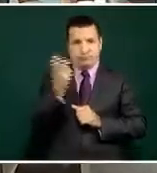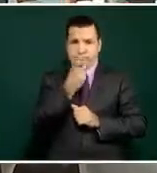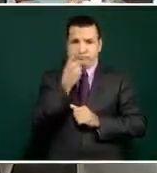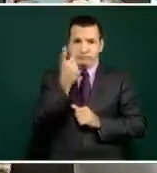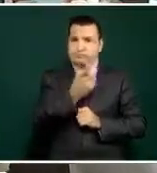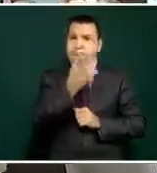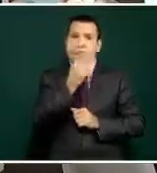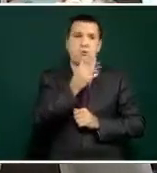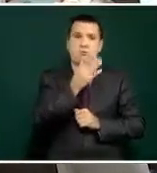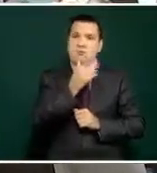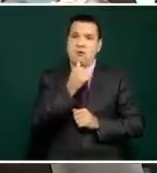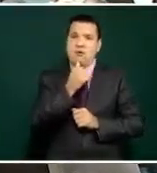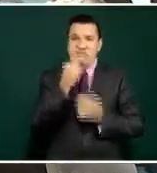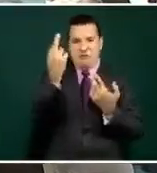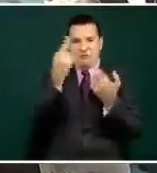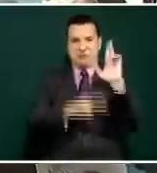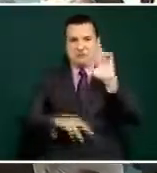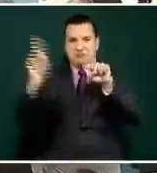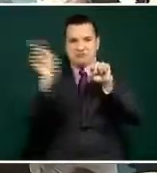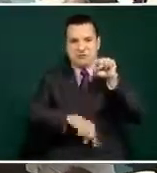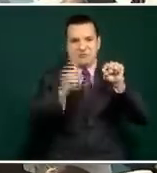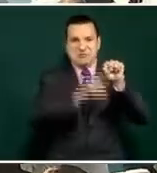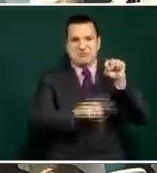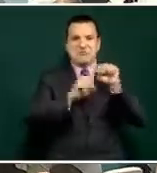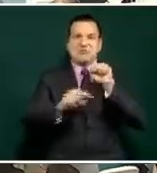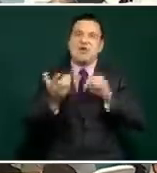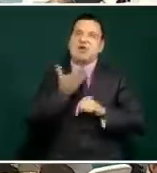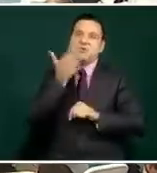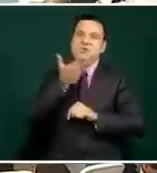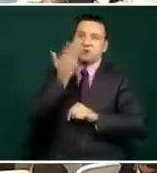quitar esas prácticas